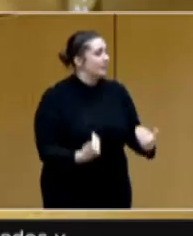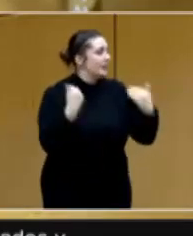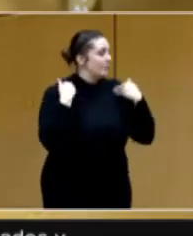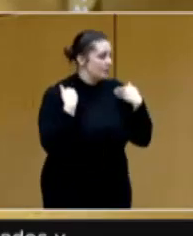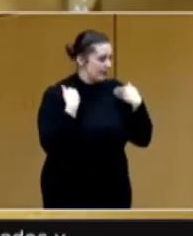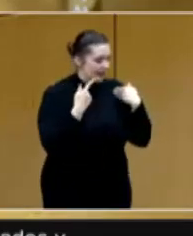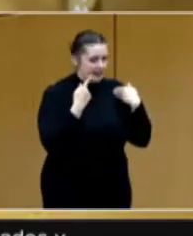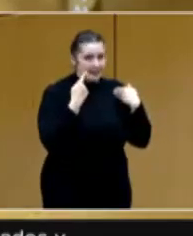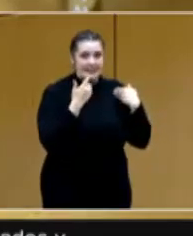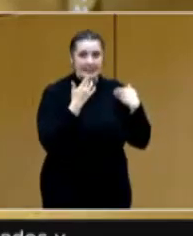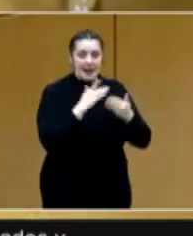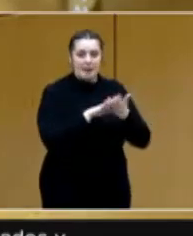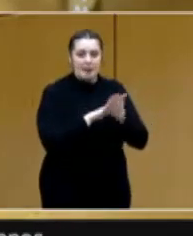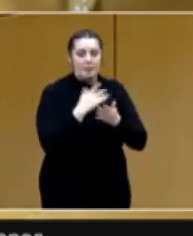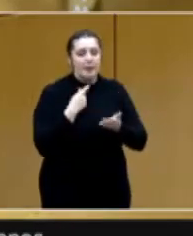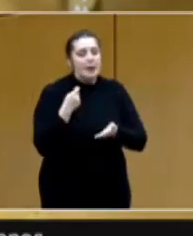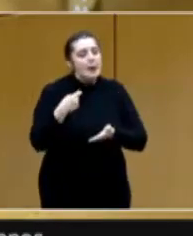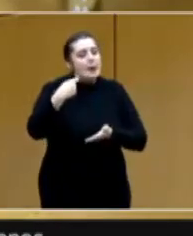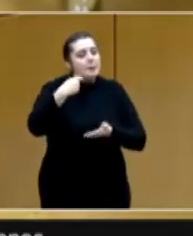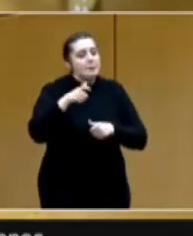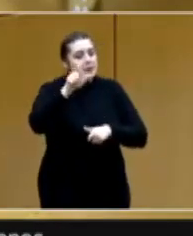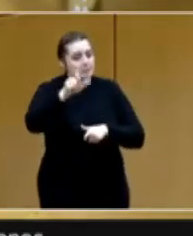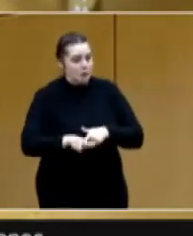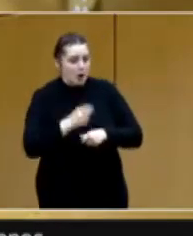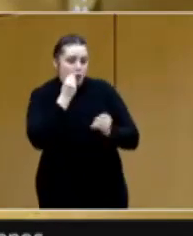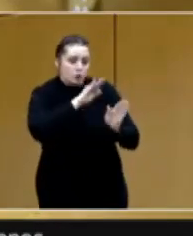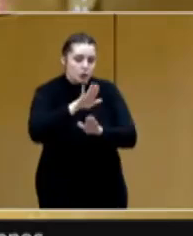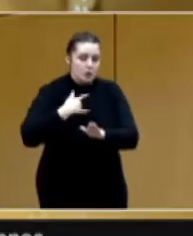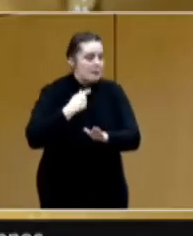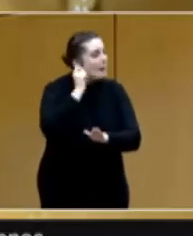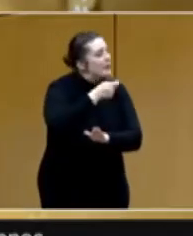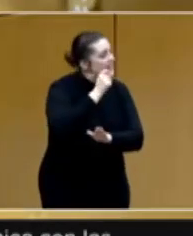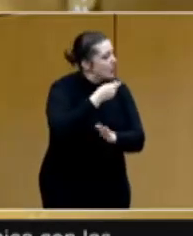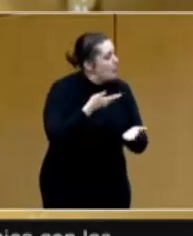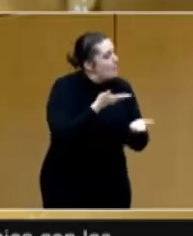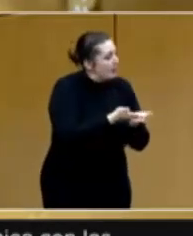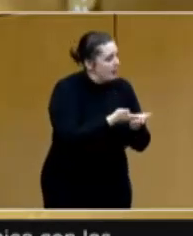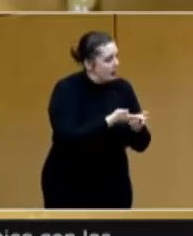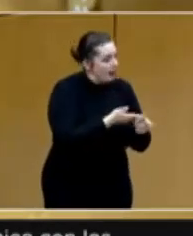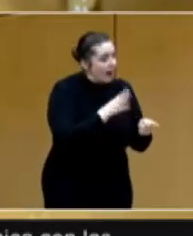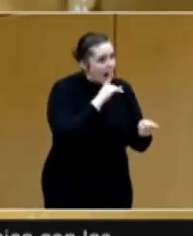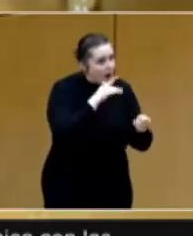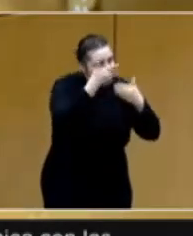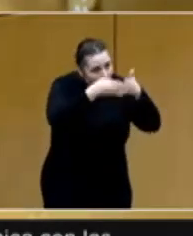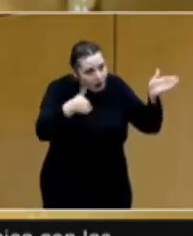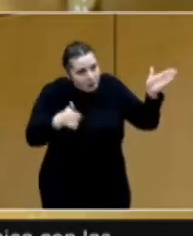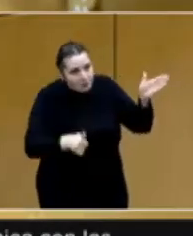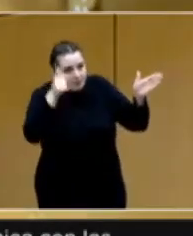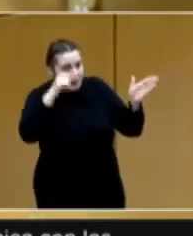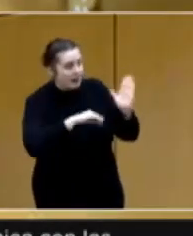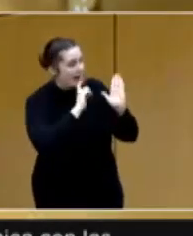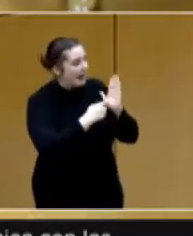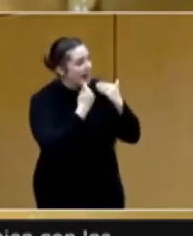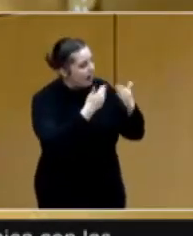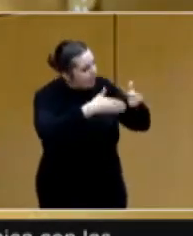reconocía que se podía pedir una prestación en nombre de otro Bueno pues ahora tenemos todo un campo más grande que abierto la ley porque hay